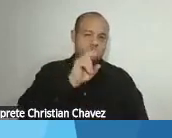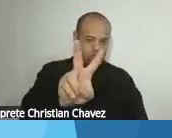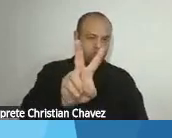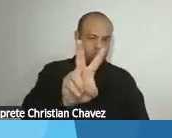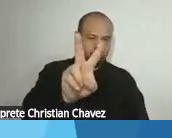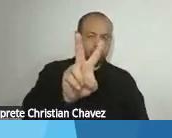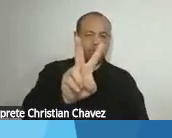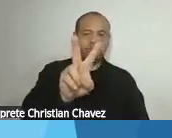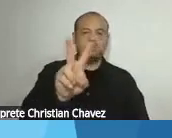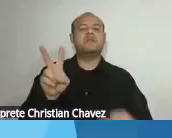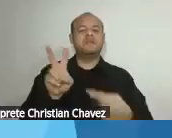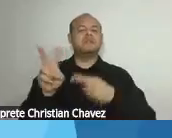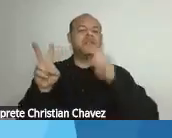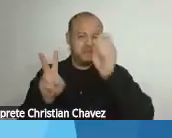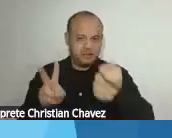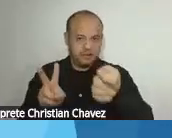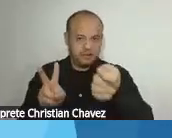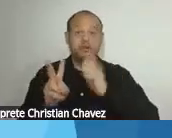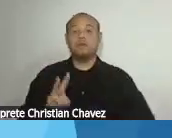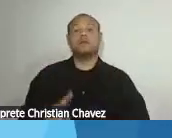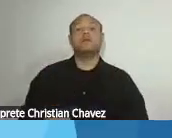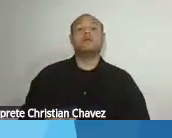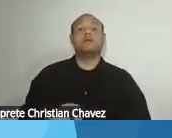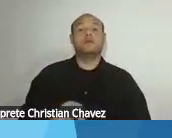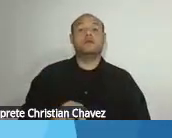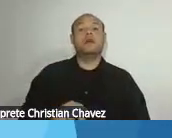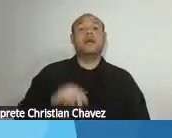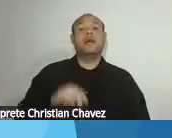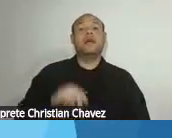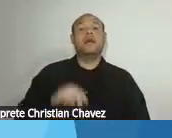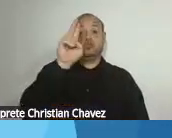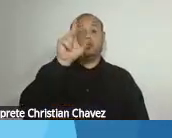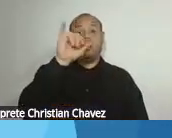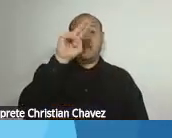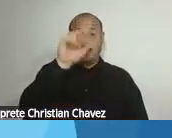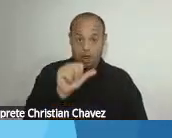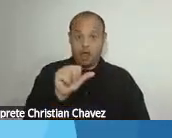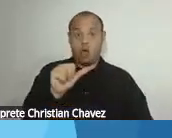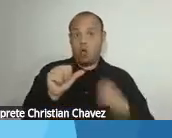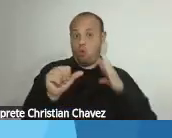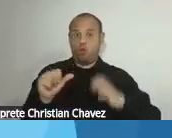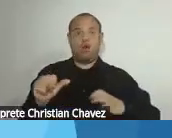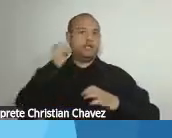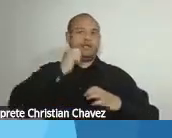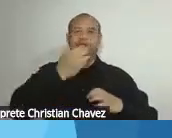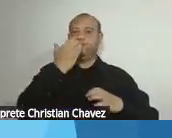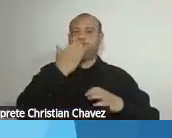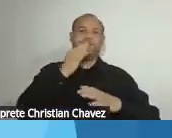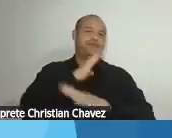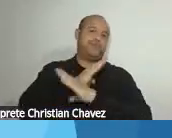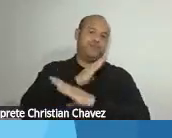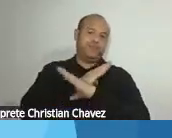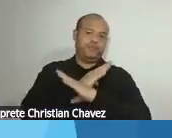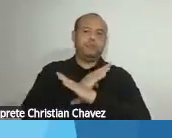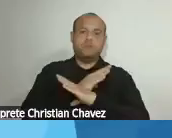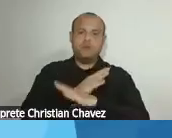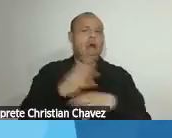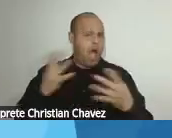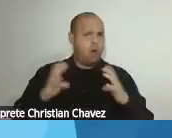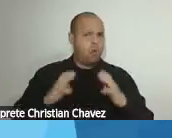una resistencia a la insulina, ¿sí? Aquí en la diabetes tipo 2 sí hay insulina, pero no